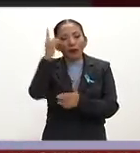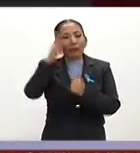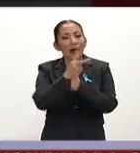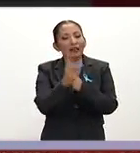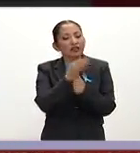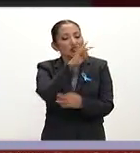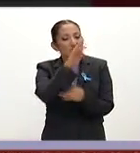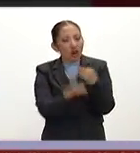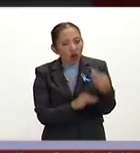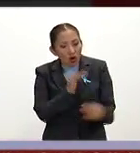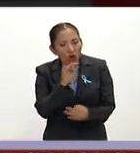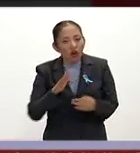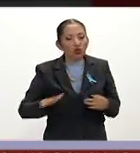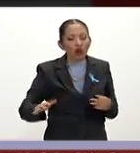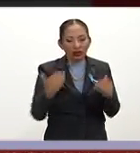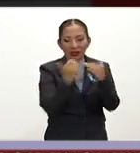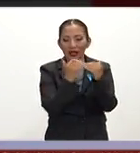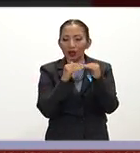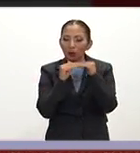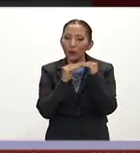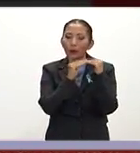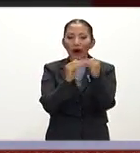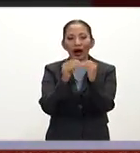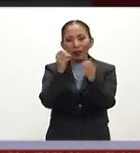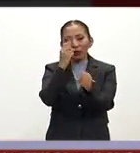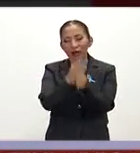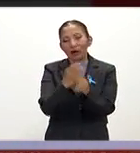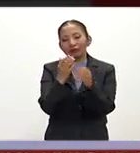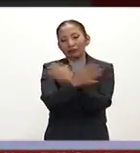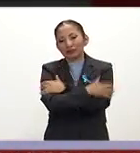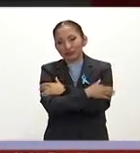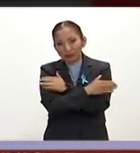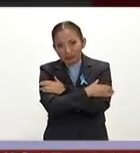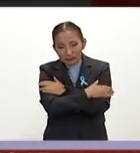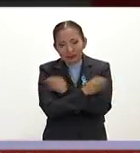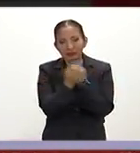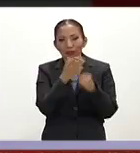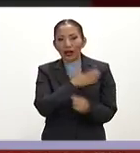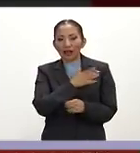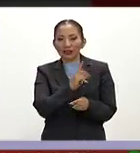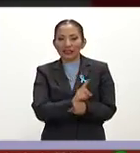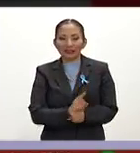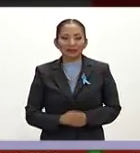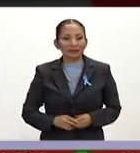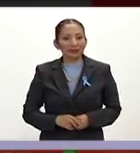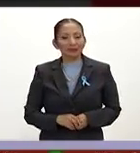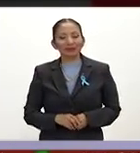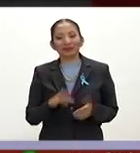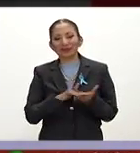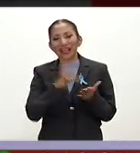donde todos tengamos igualdad de oportunidades. Un abrazo, magistrada, muy buenos días.